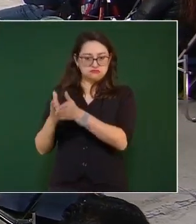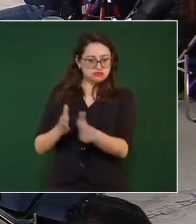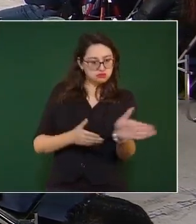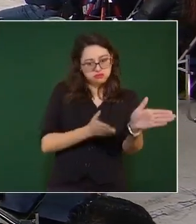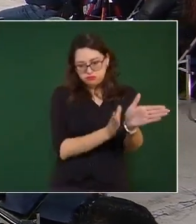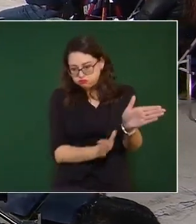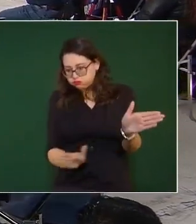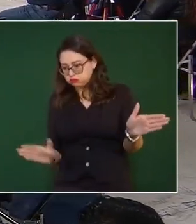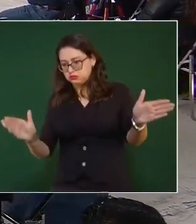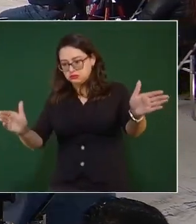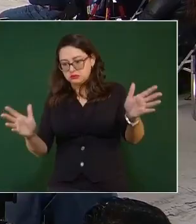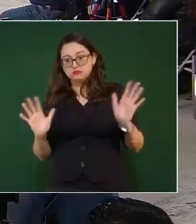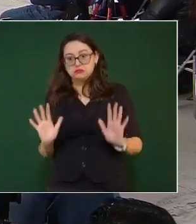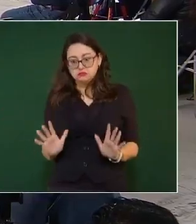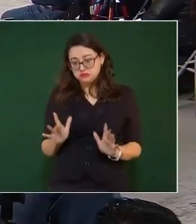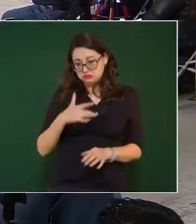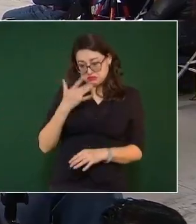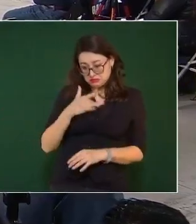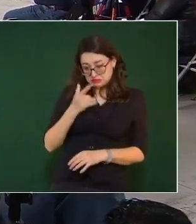señor,